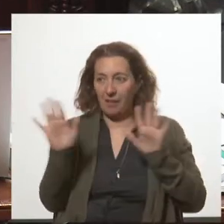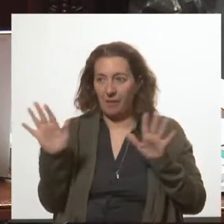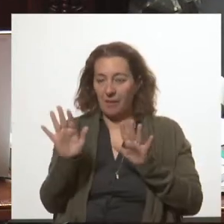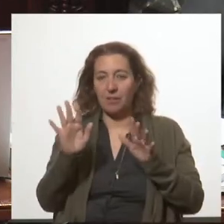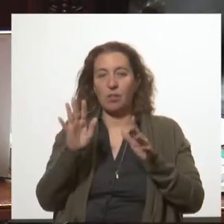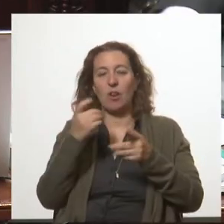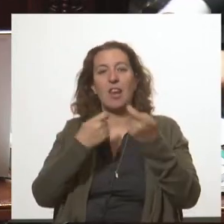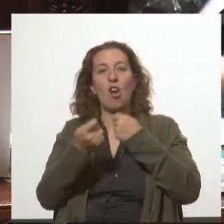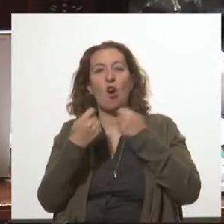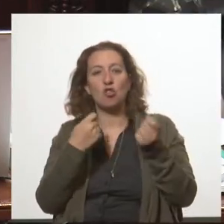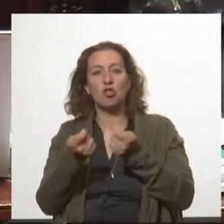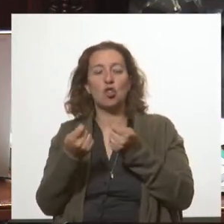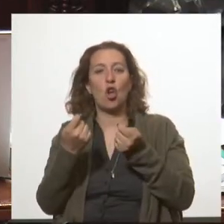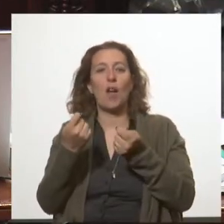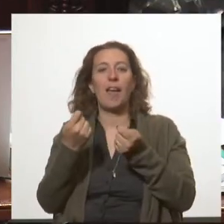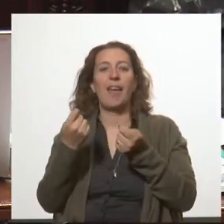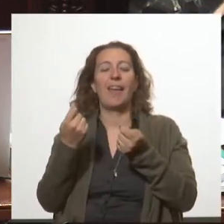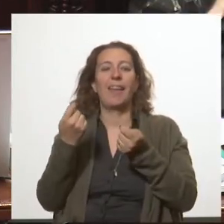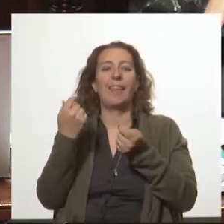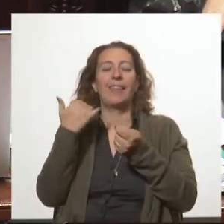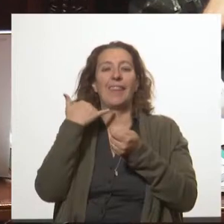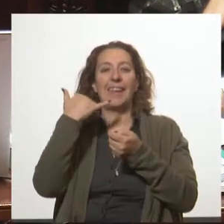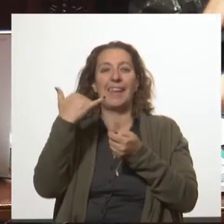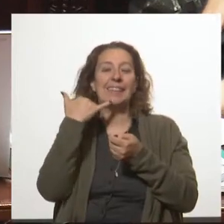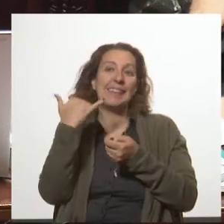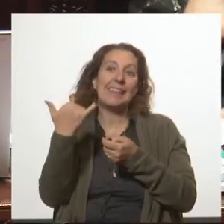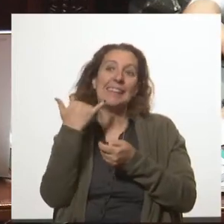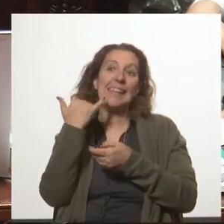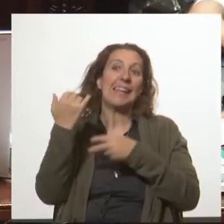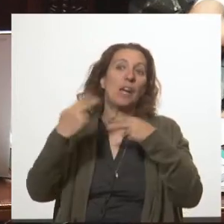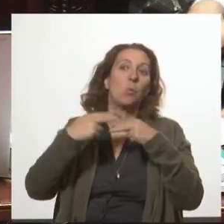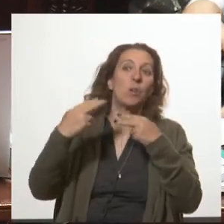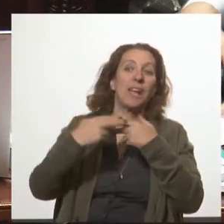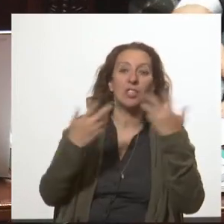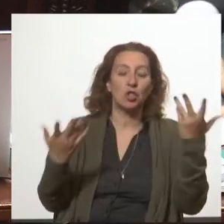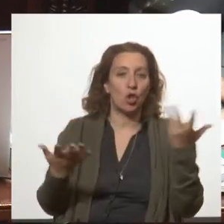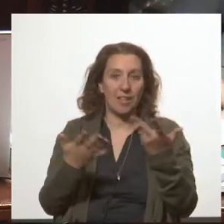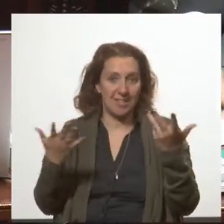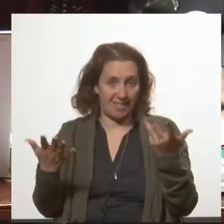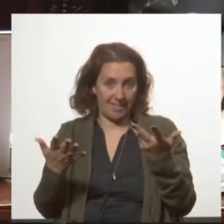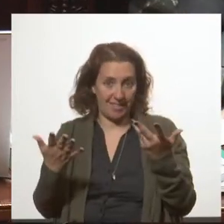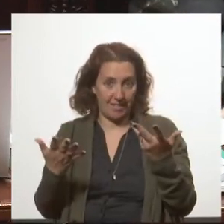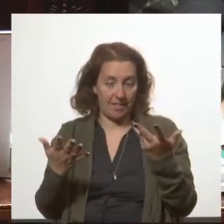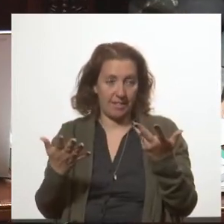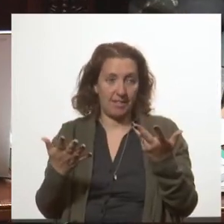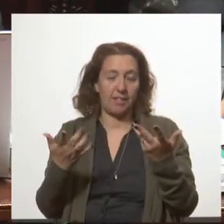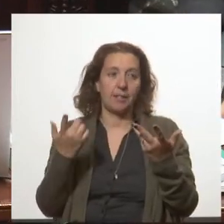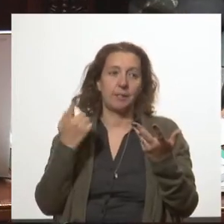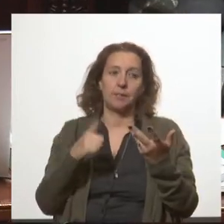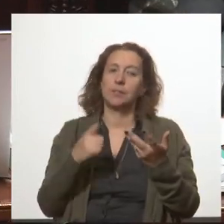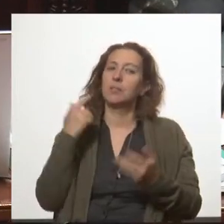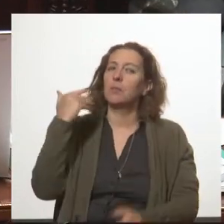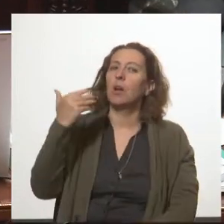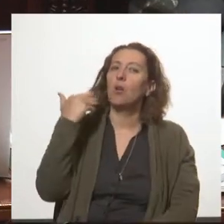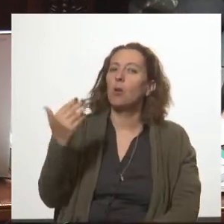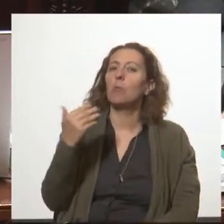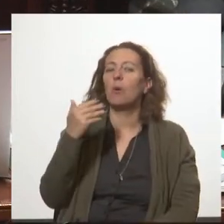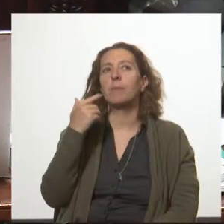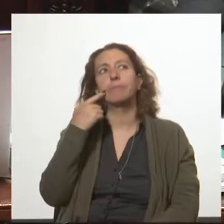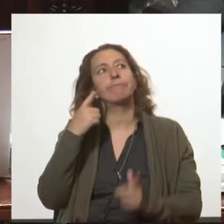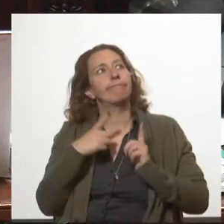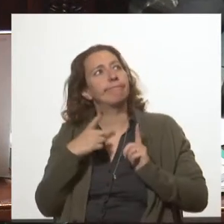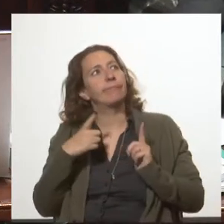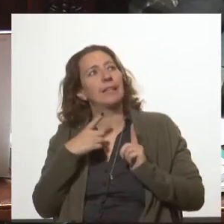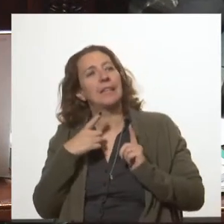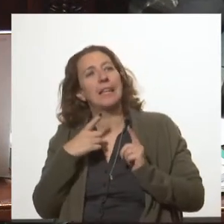telecomunicaciones que es el giro principal del negocio se valoró en función de cuál era la expectativa de recuperación